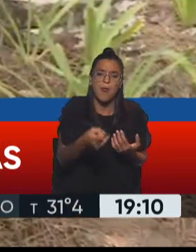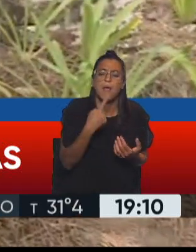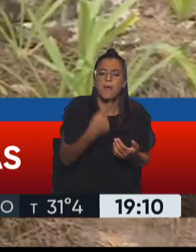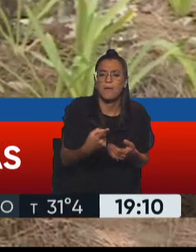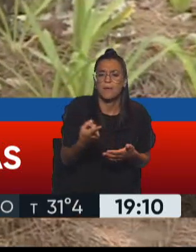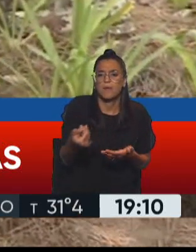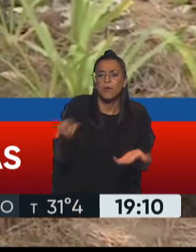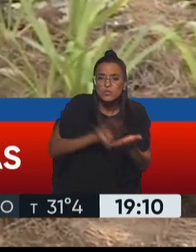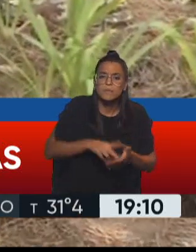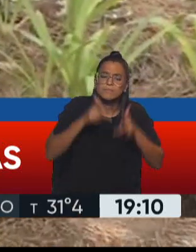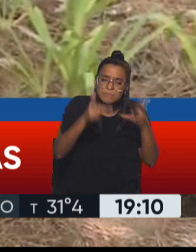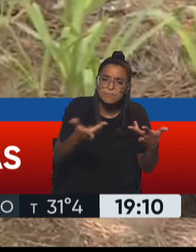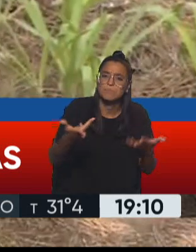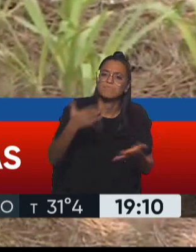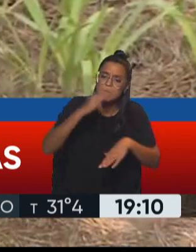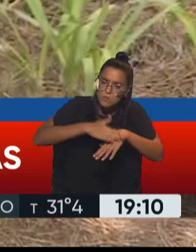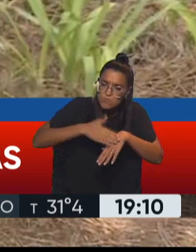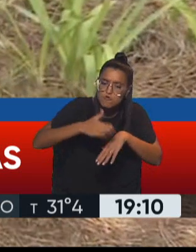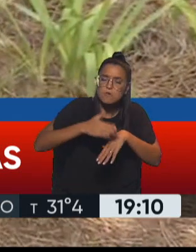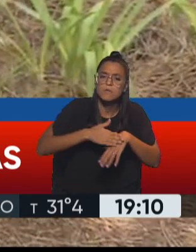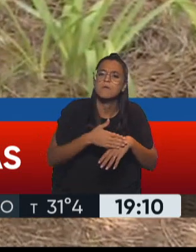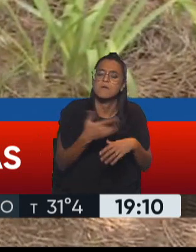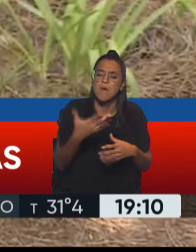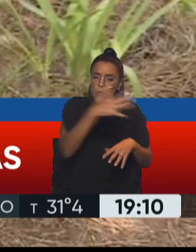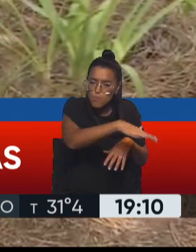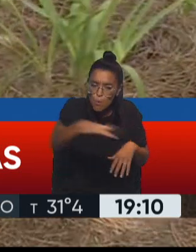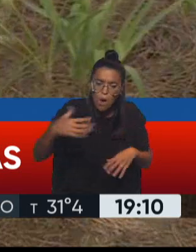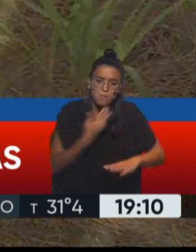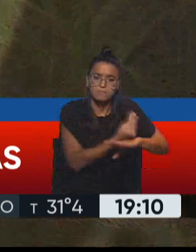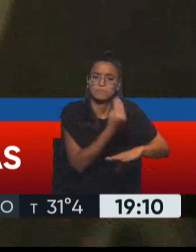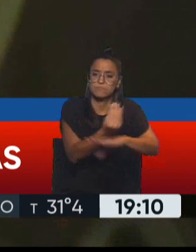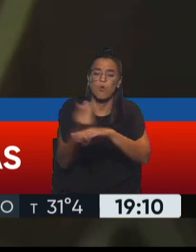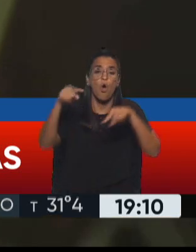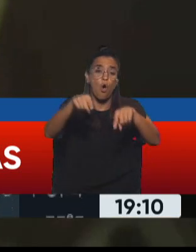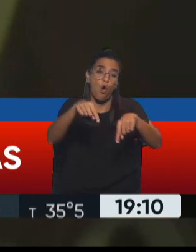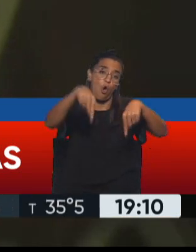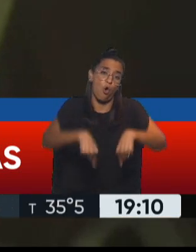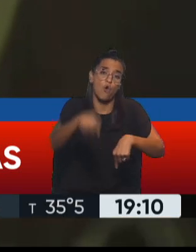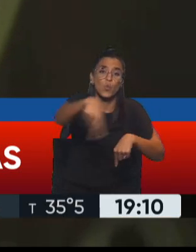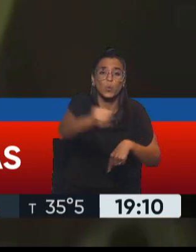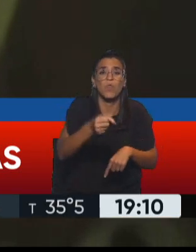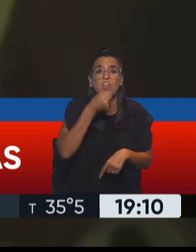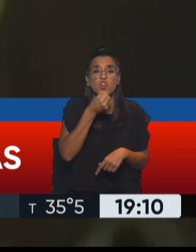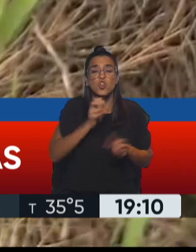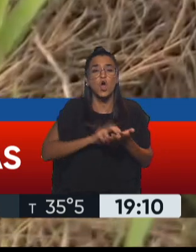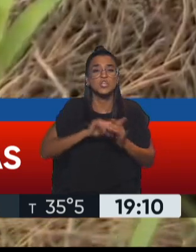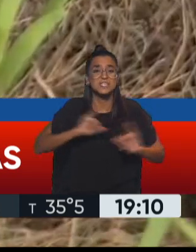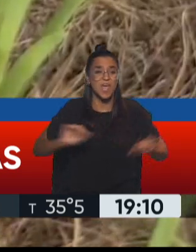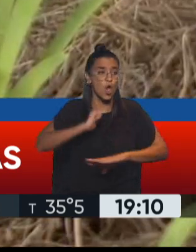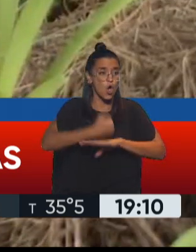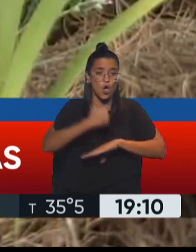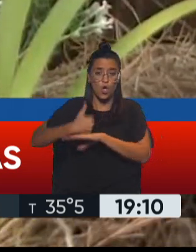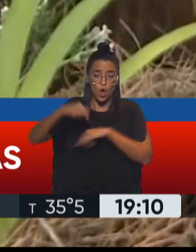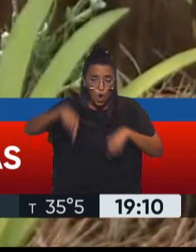de esto y ratificando ese compromiso que tenemos desde cada uno de los lugares que nos toca ocupar. Digo, hoy ustedes conduciendo ese noticiero,